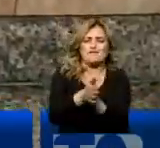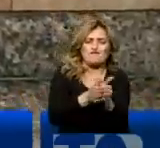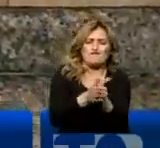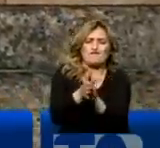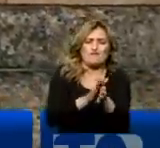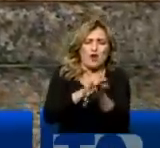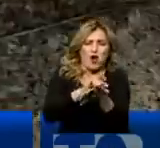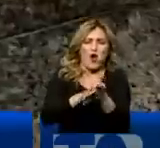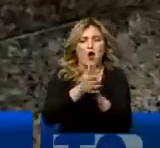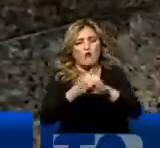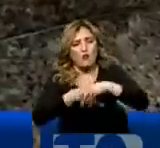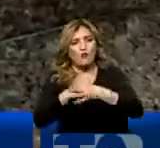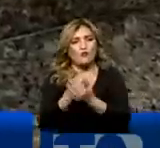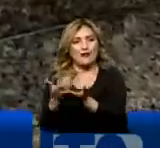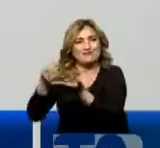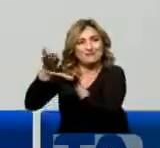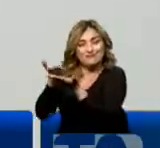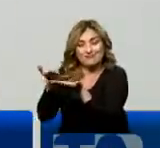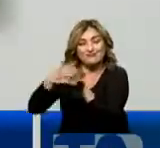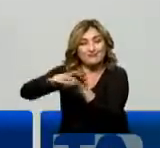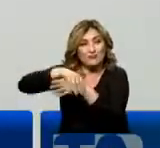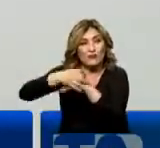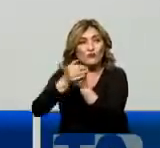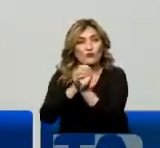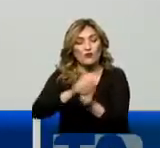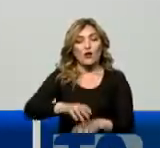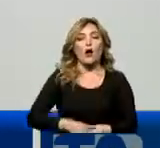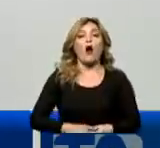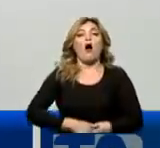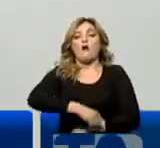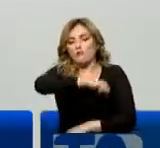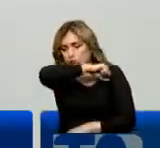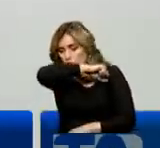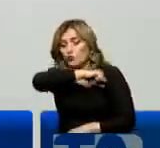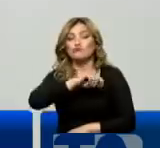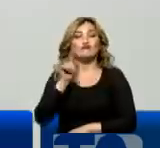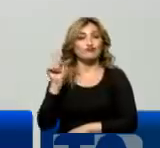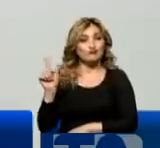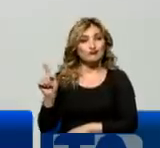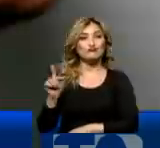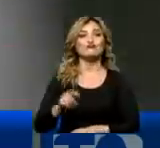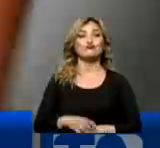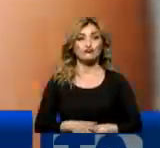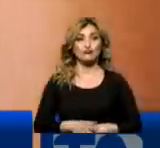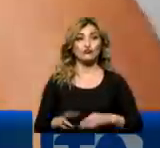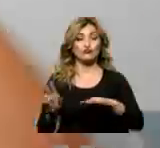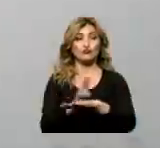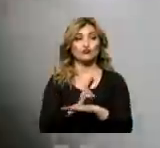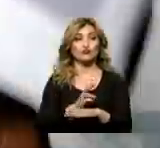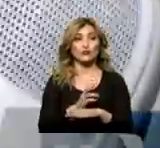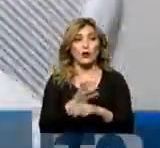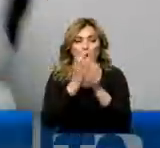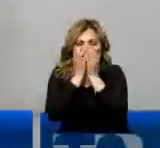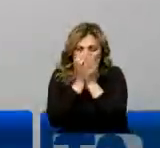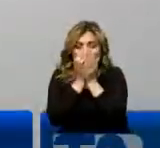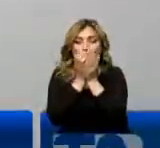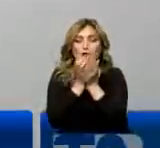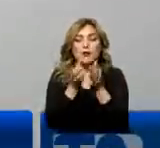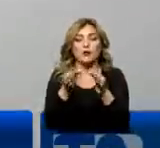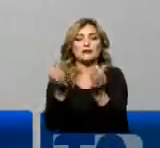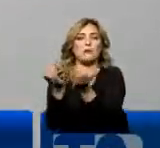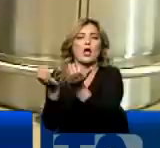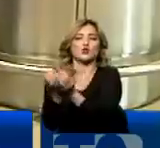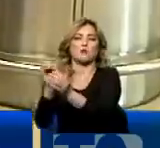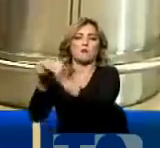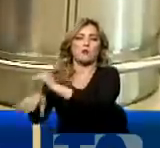manos, el uso de gel antiséptico, cubrirse con el ángulo interno del codo al toser o estornudar, utilizar pañuelos desechables y